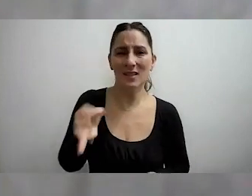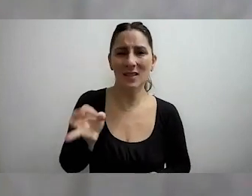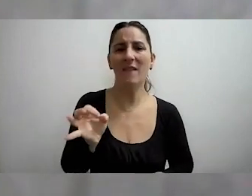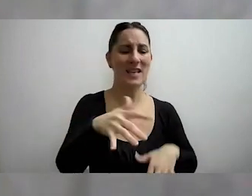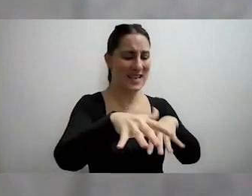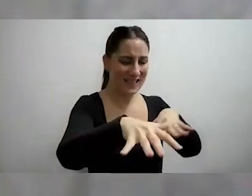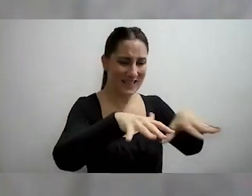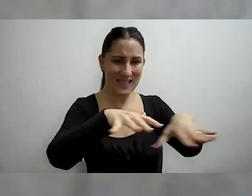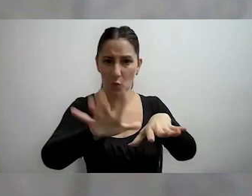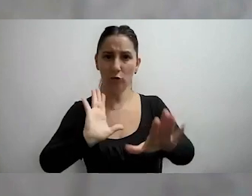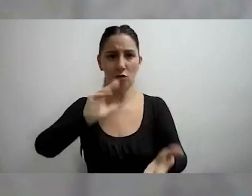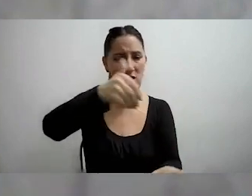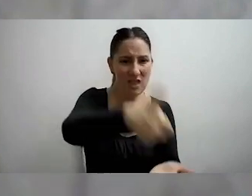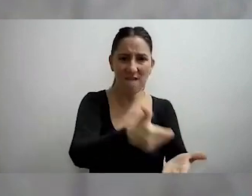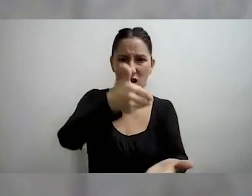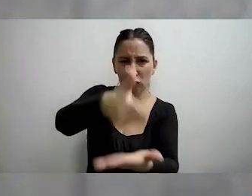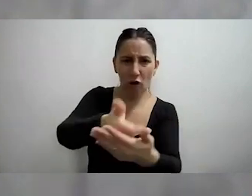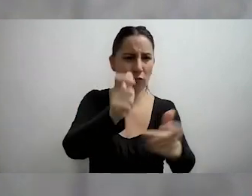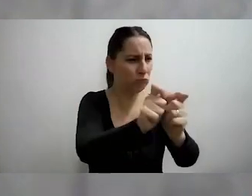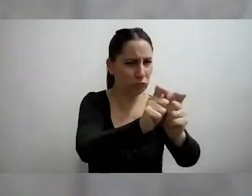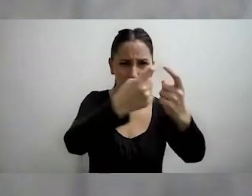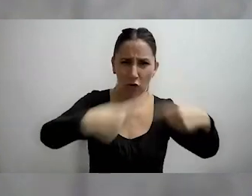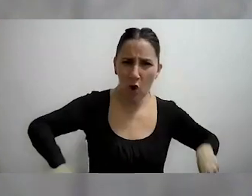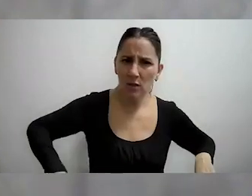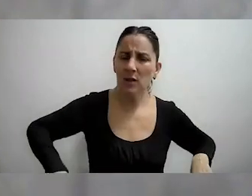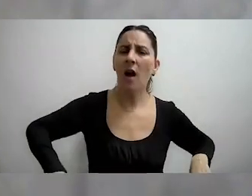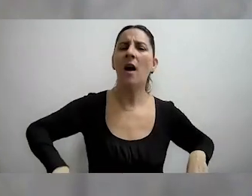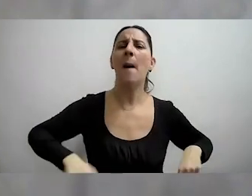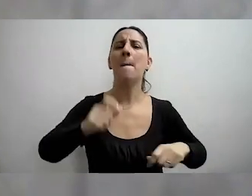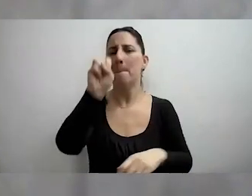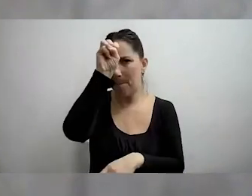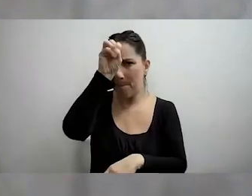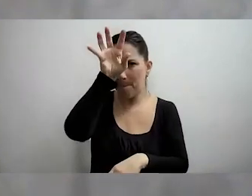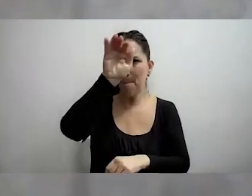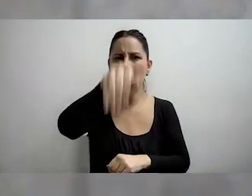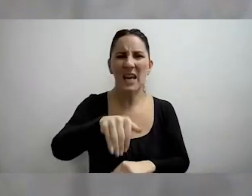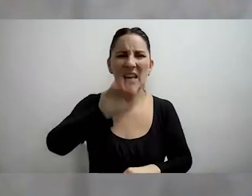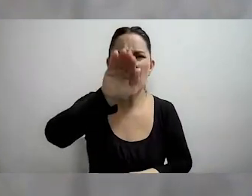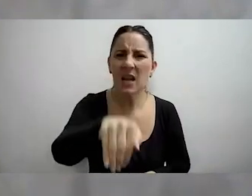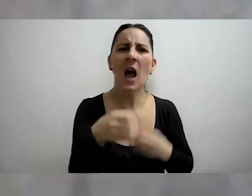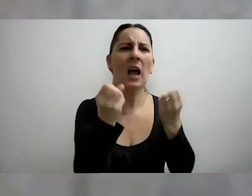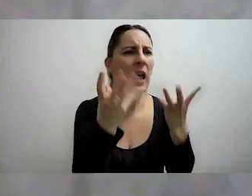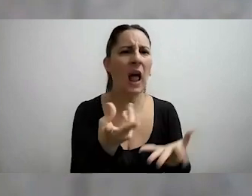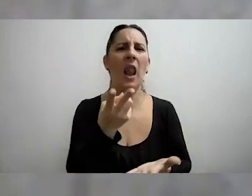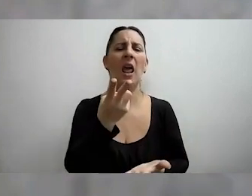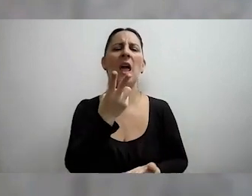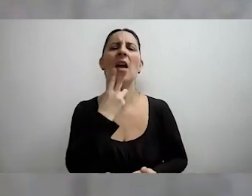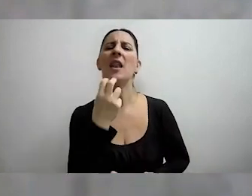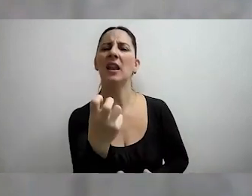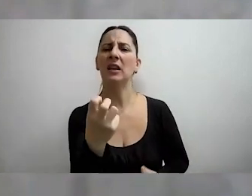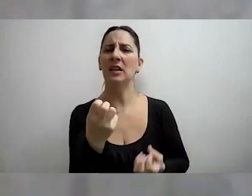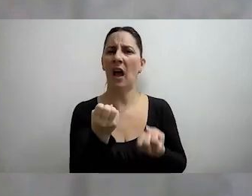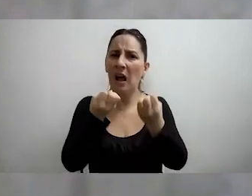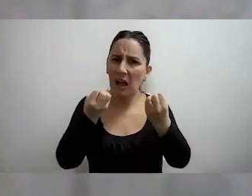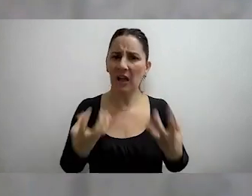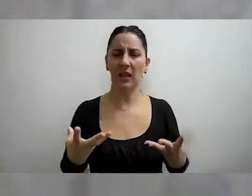de inversión que se dan en nuestro país, qué tratamiento tiene la minería, qué tratamiento tiene la energía. Fíjense que no